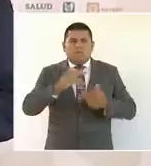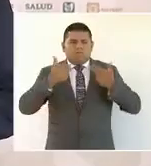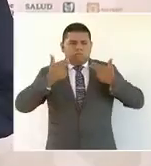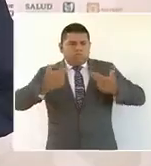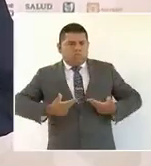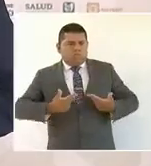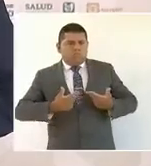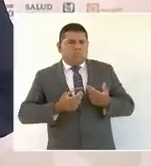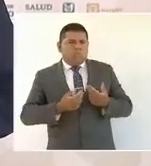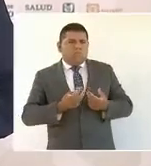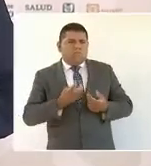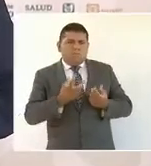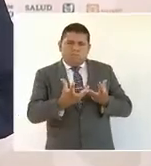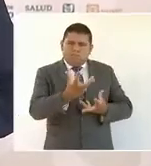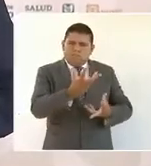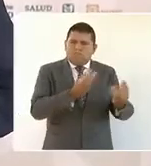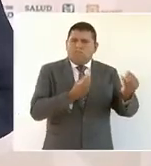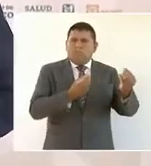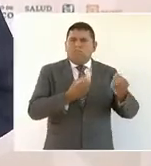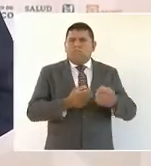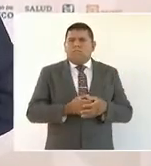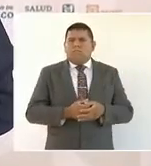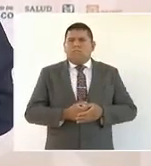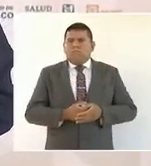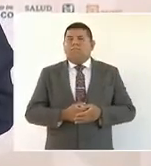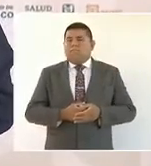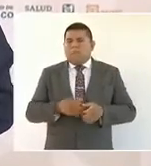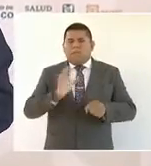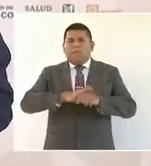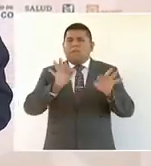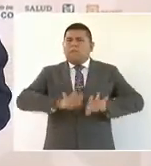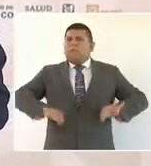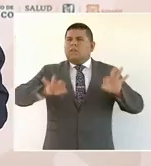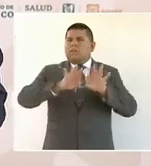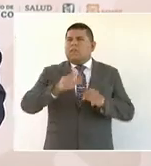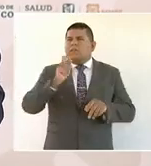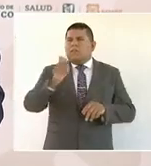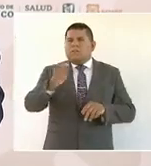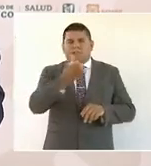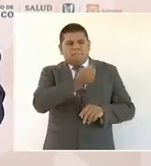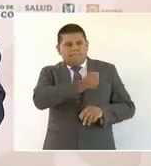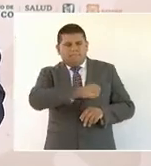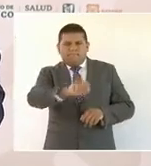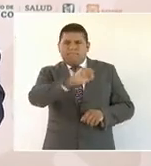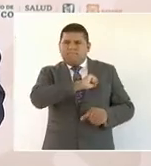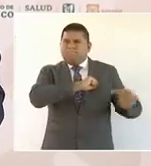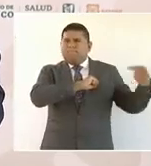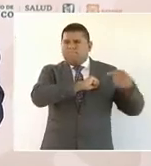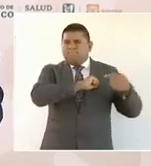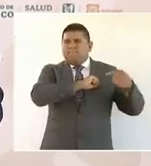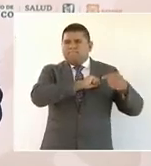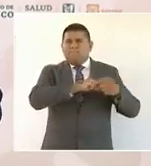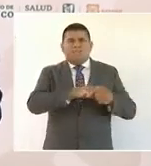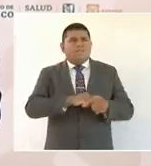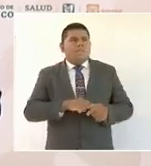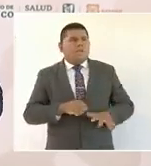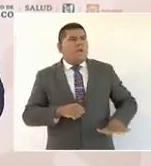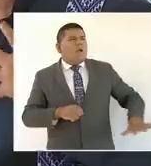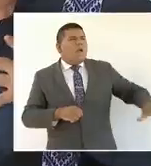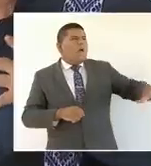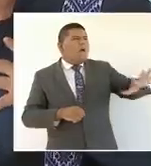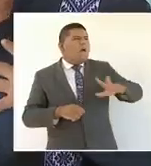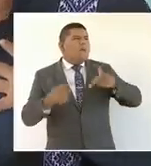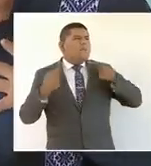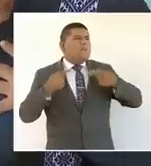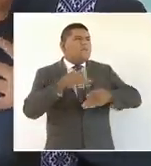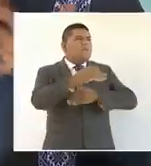es ajeno. Lo más importante es la salud del pueblo, el curar, lo